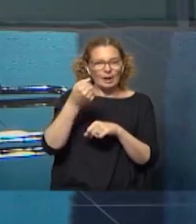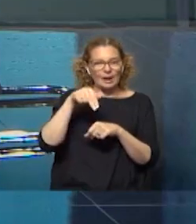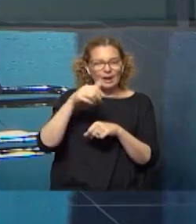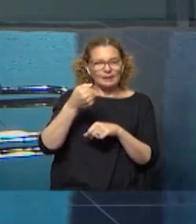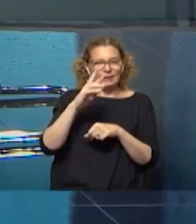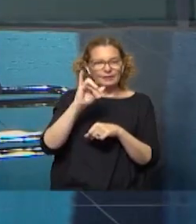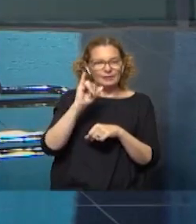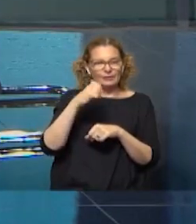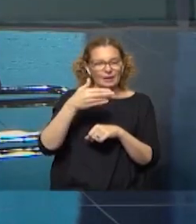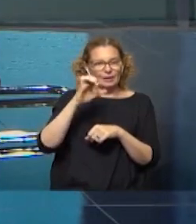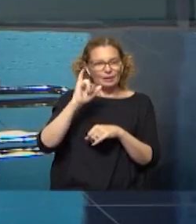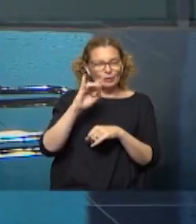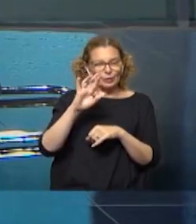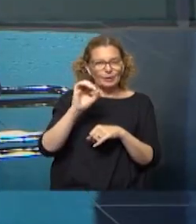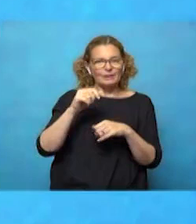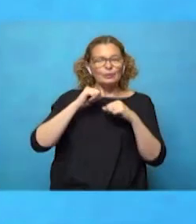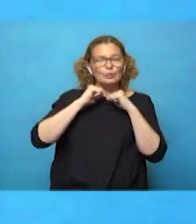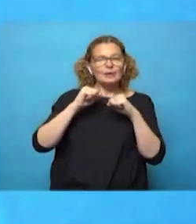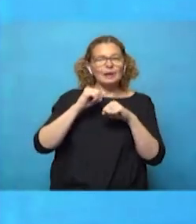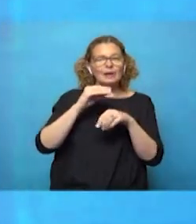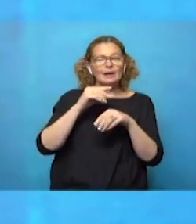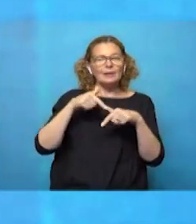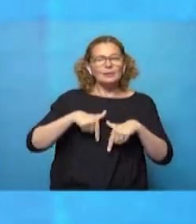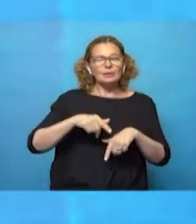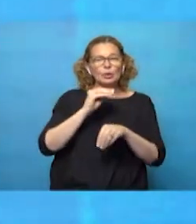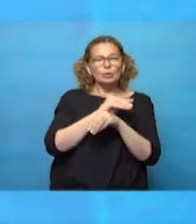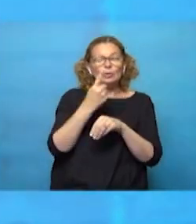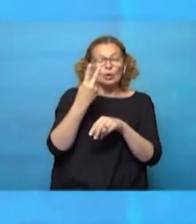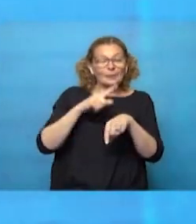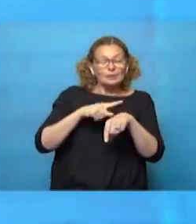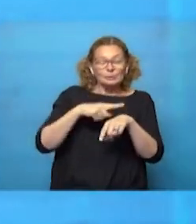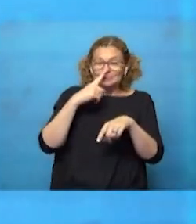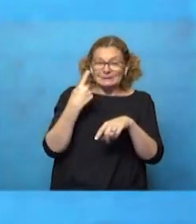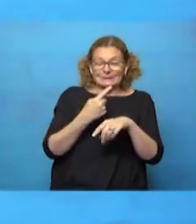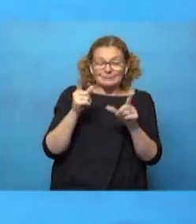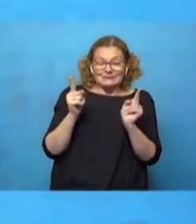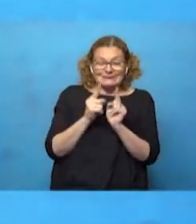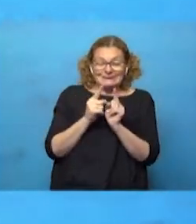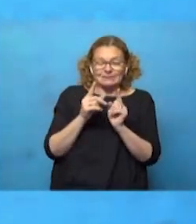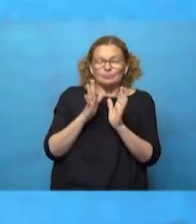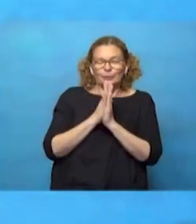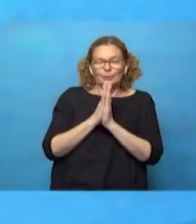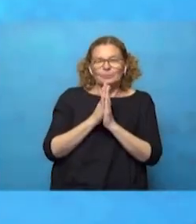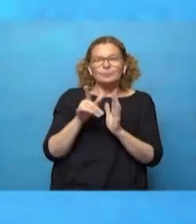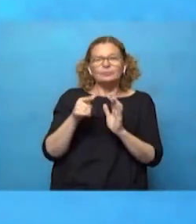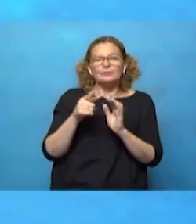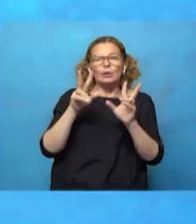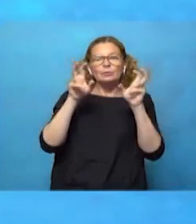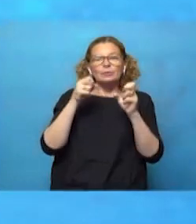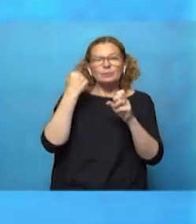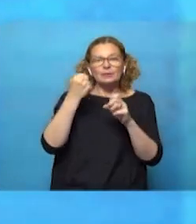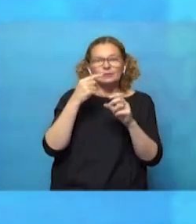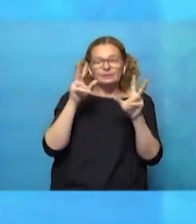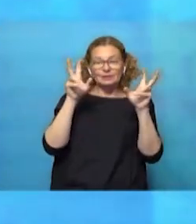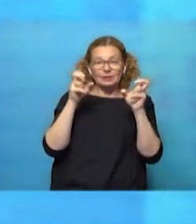Ribeiro hoy la subsecretaria del Ministerio de Educación y cultura pero en el final me quedan dos minutos a pelo a tu poder de síntesis hay un tema importante